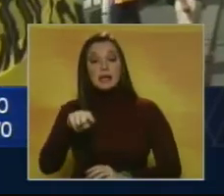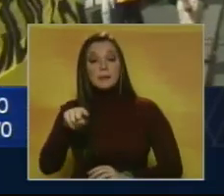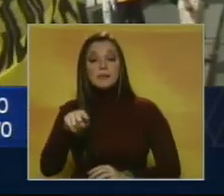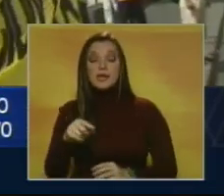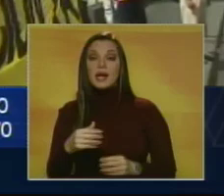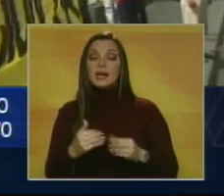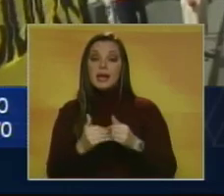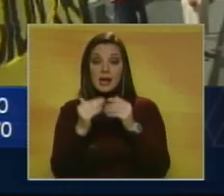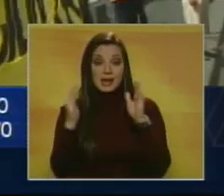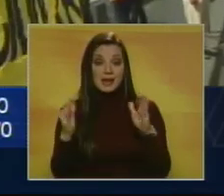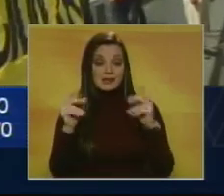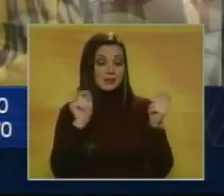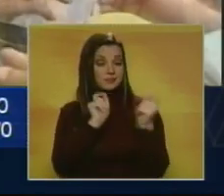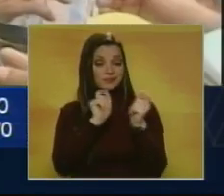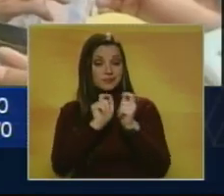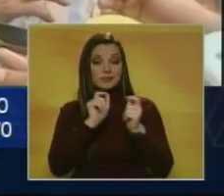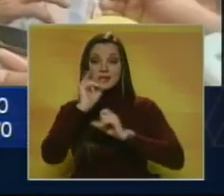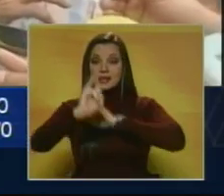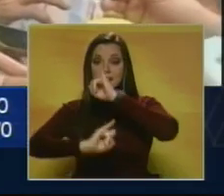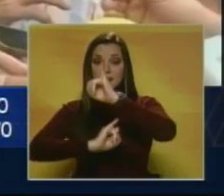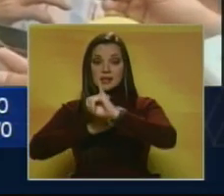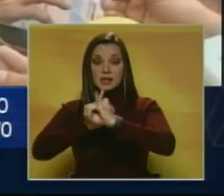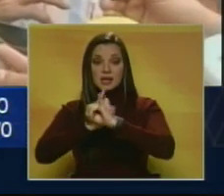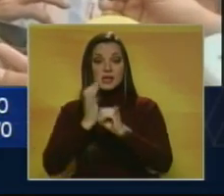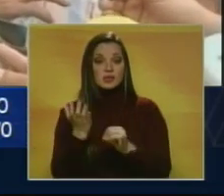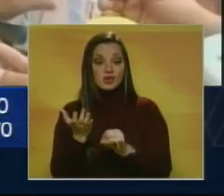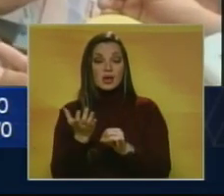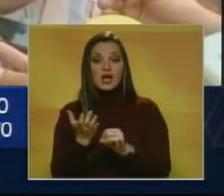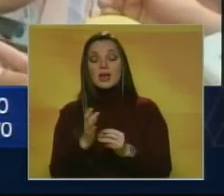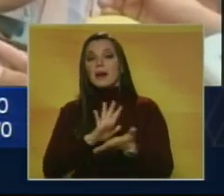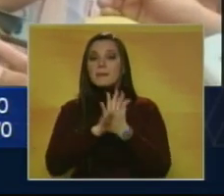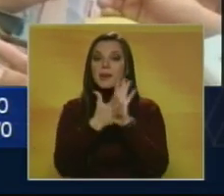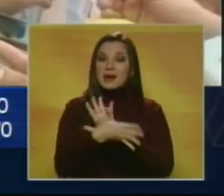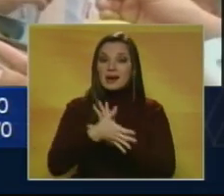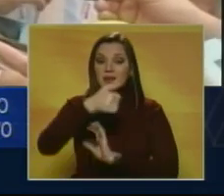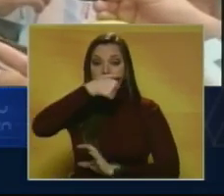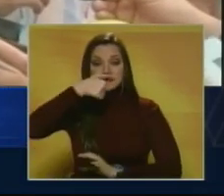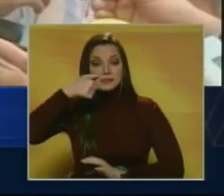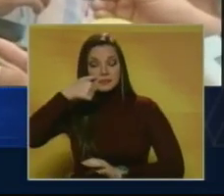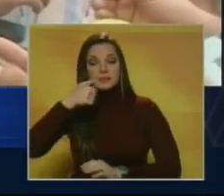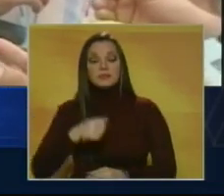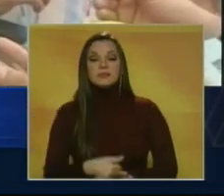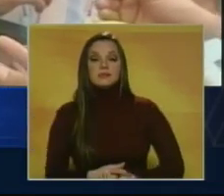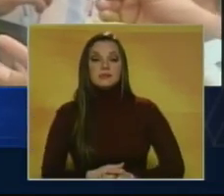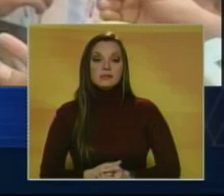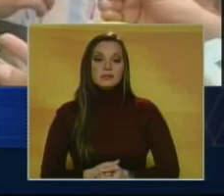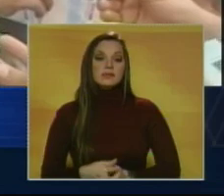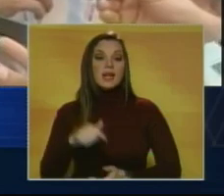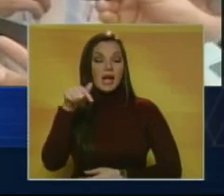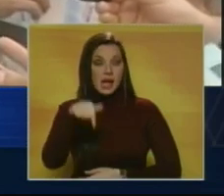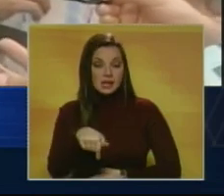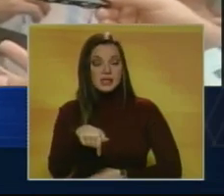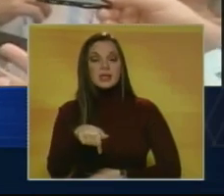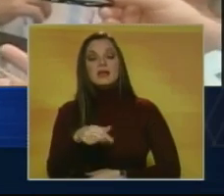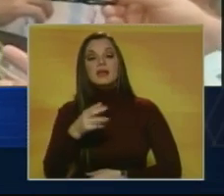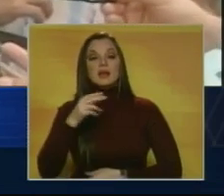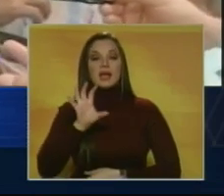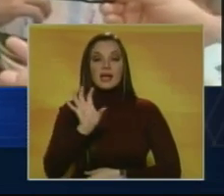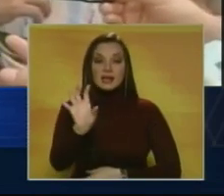amplia discusión internacional para enfrentar el desafío de las drogas. Abrir un debate claro a que como Estado